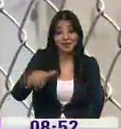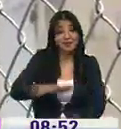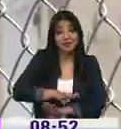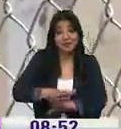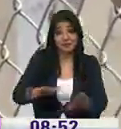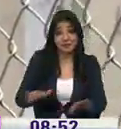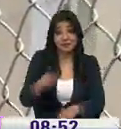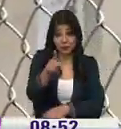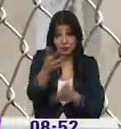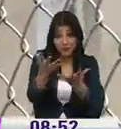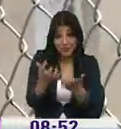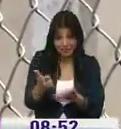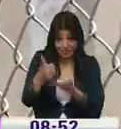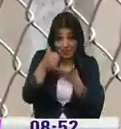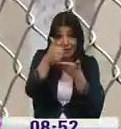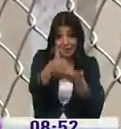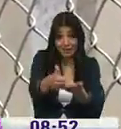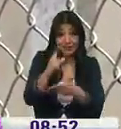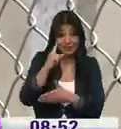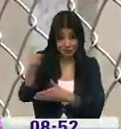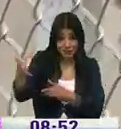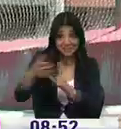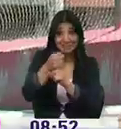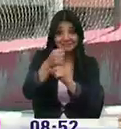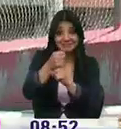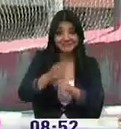a Joao a hacer su sueño realidad?